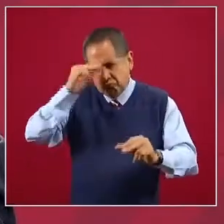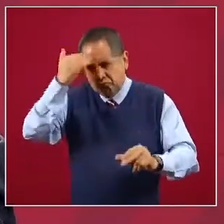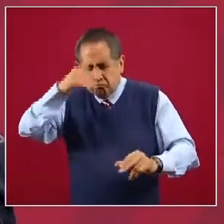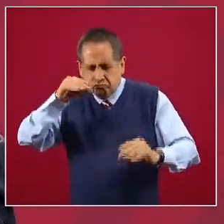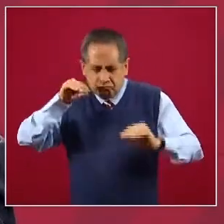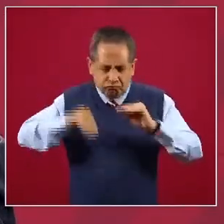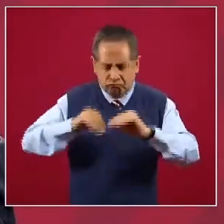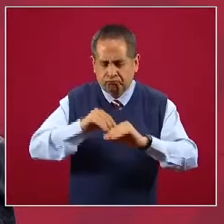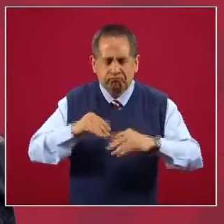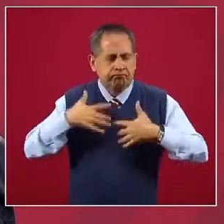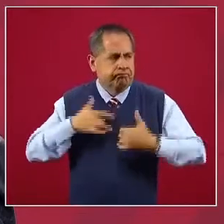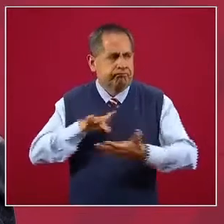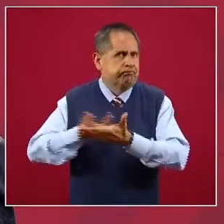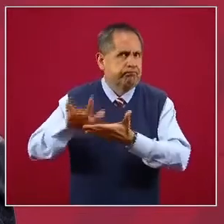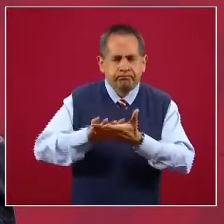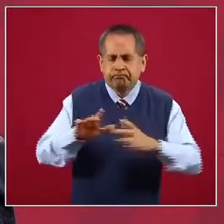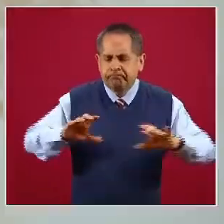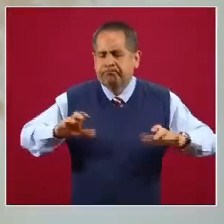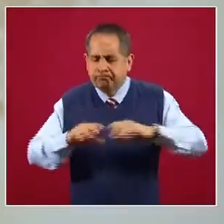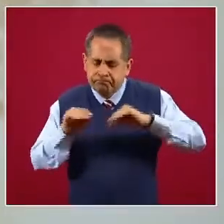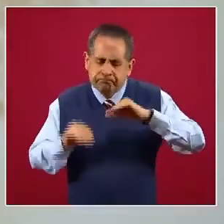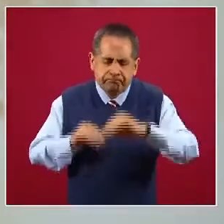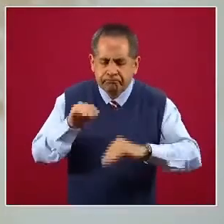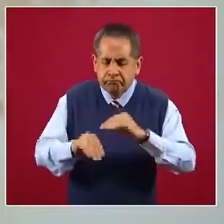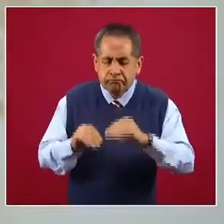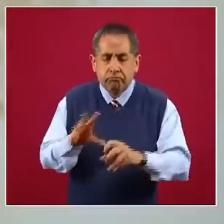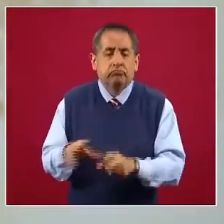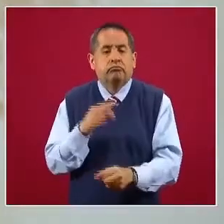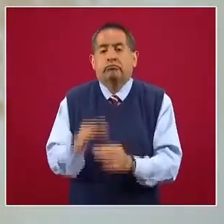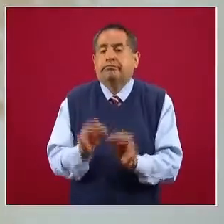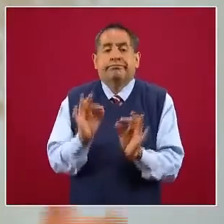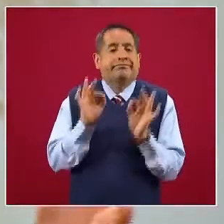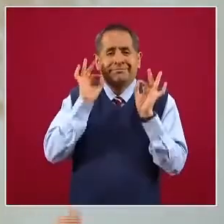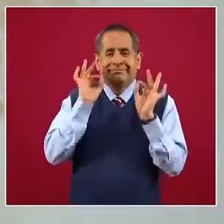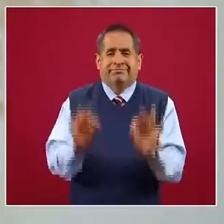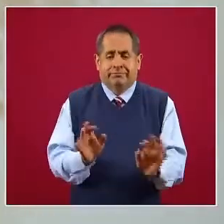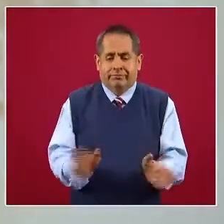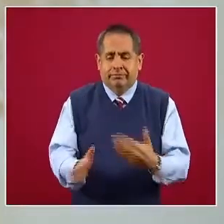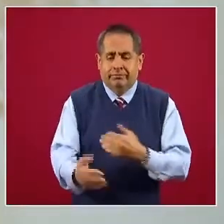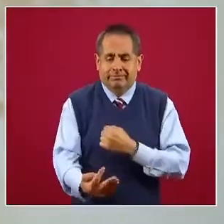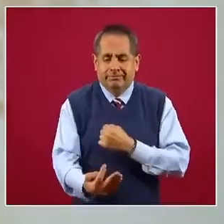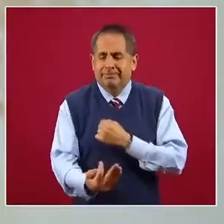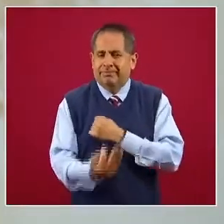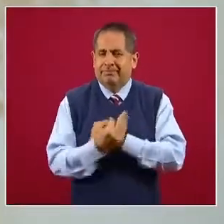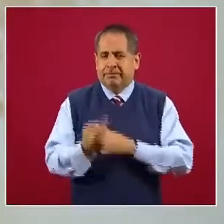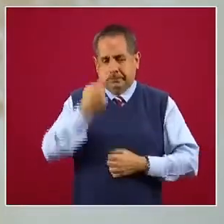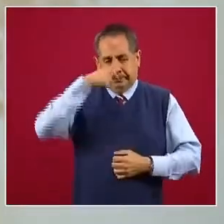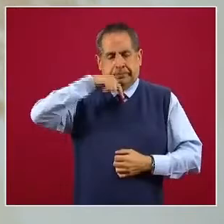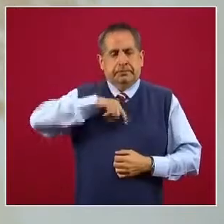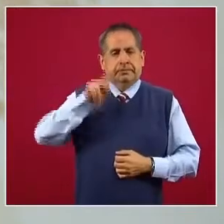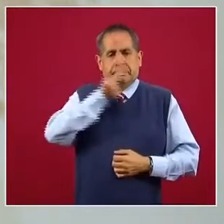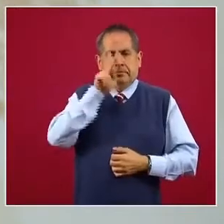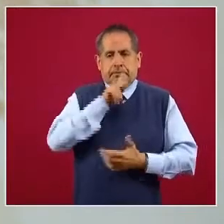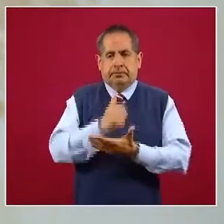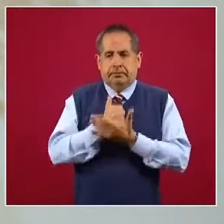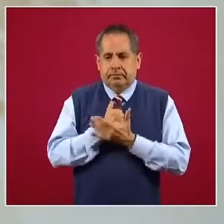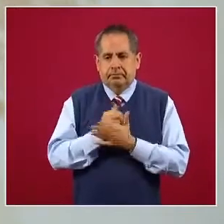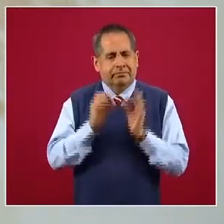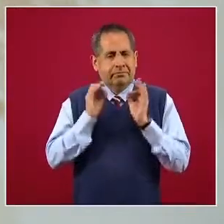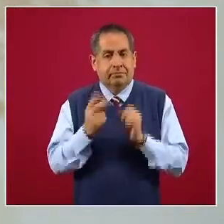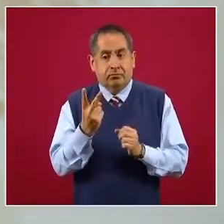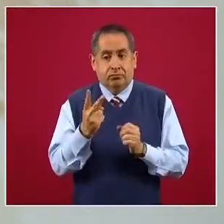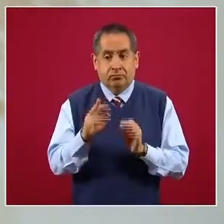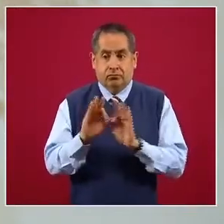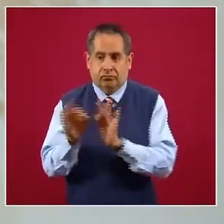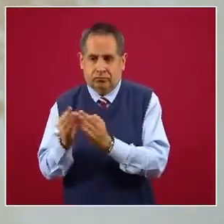inteligencia, el sentido de colaboración de la comunidad técnica y científica de México se expresa ahí, en estos 2